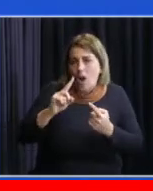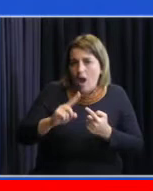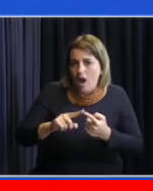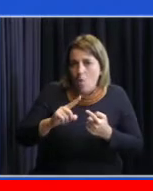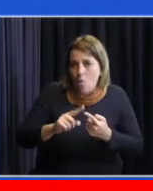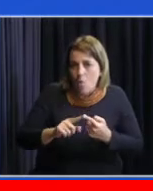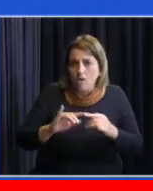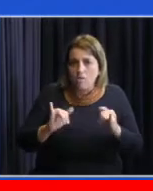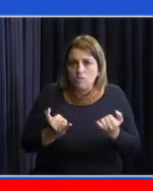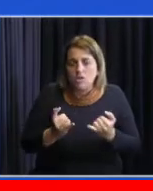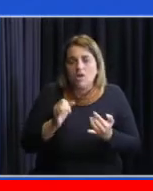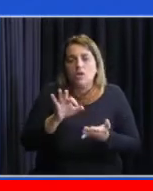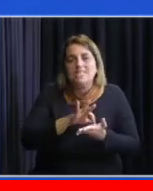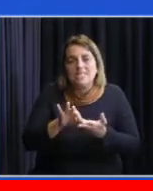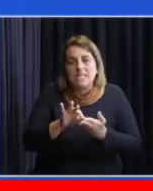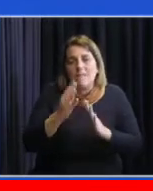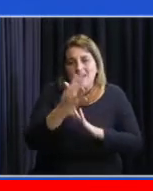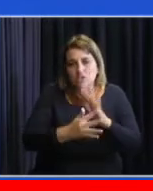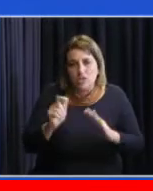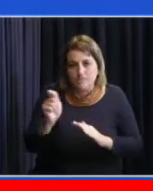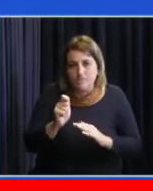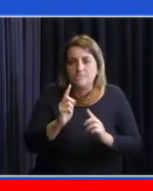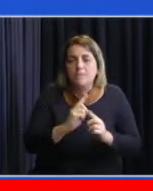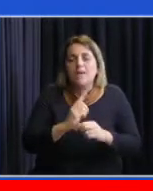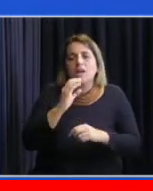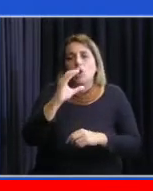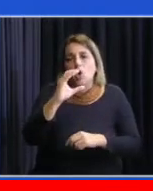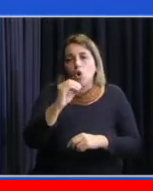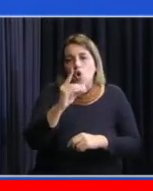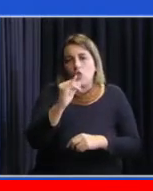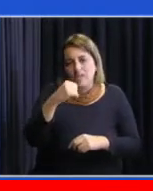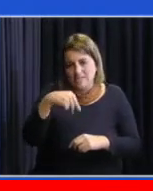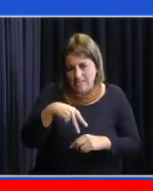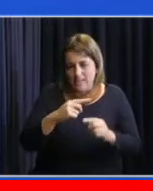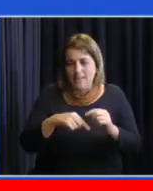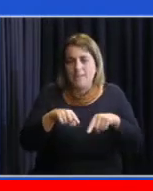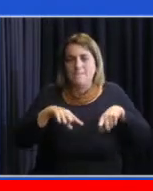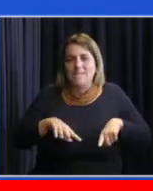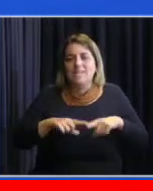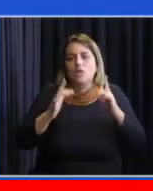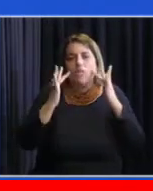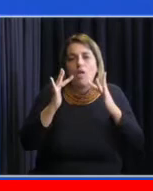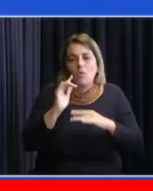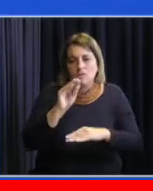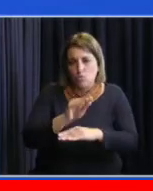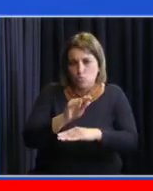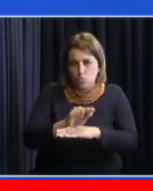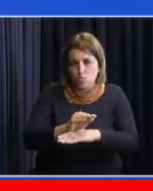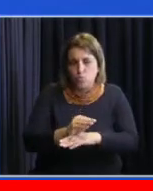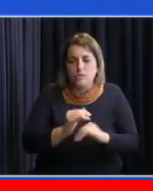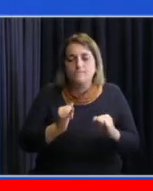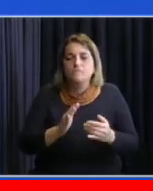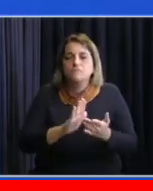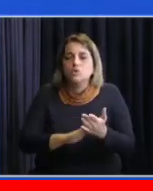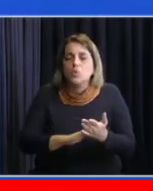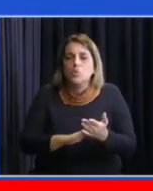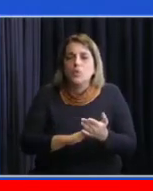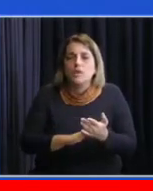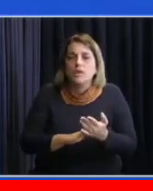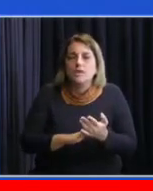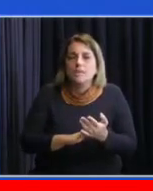El viernes, el gobierno realizó una conferencia de prensa en la que el secretario de Presidencia, Álvaro